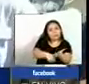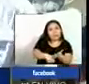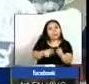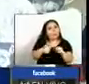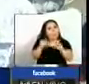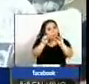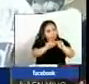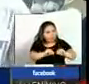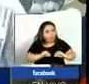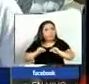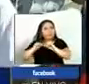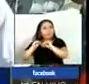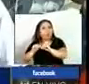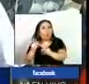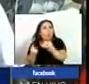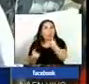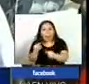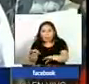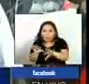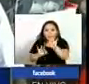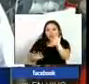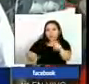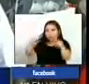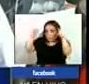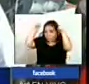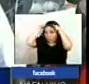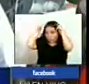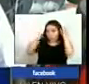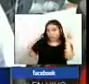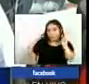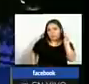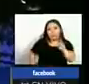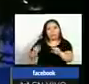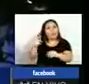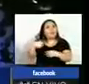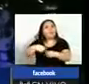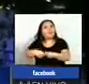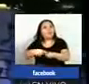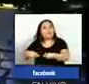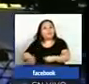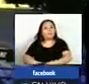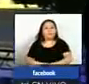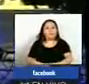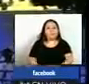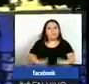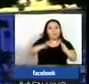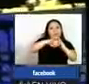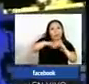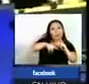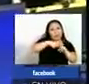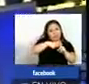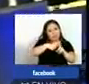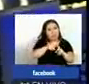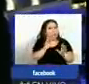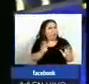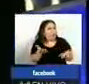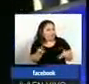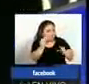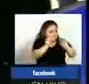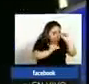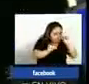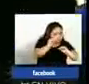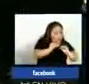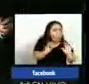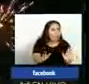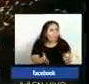trasladará para hacer la elección de la misa en salvador hasta el mes de diciembre la iglesia se encuentra afinando los detalles de